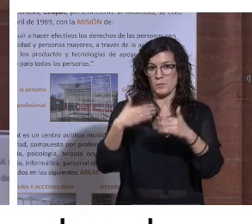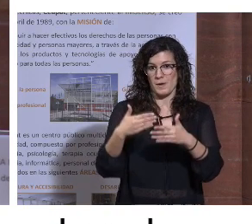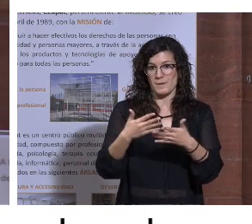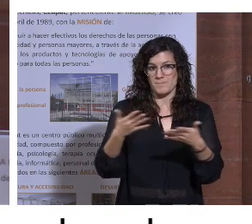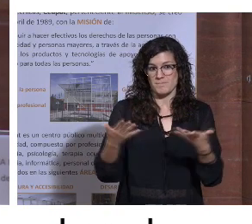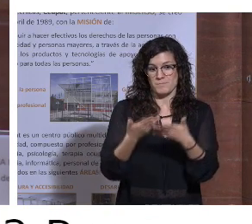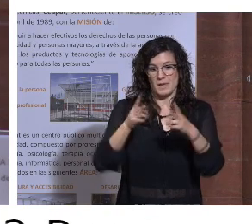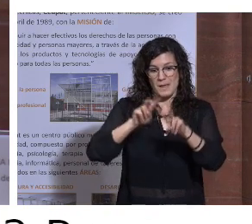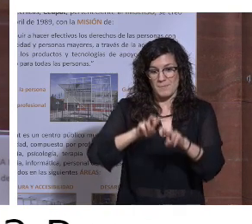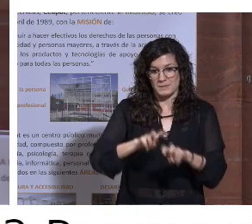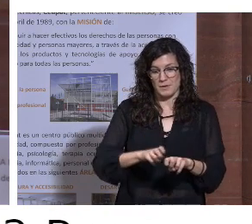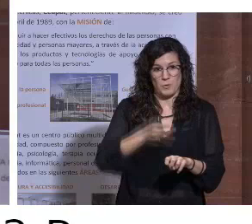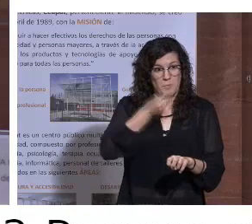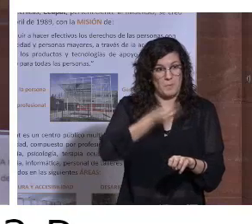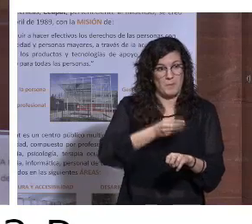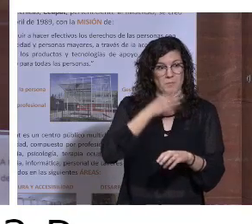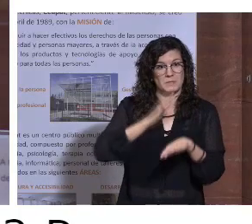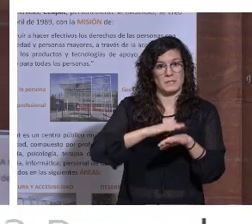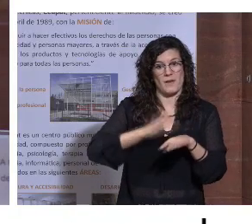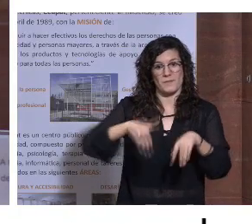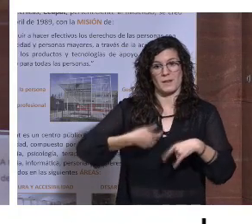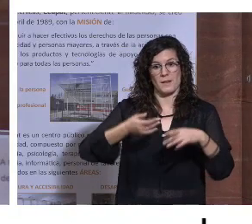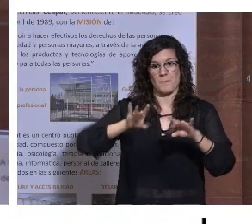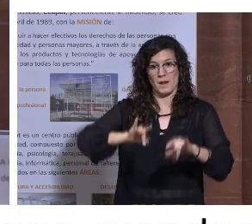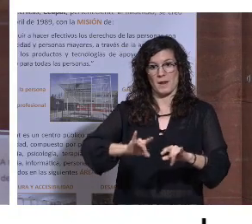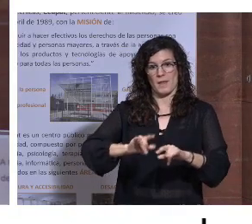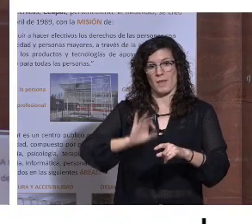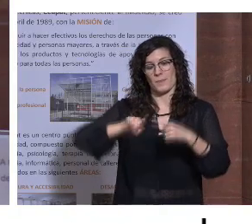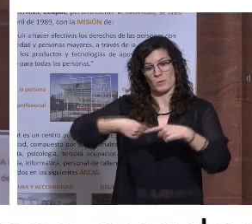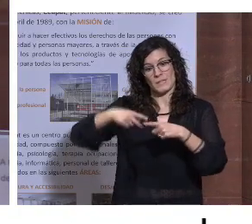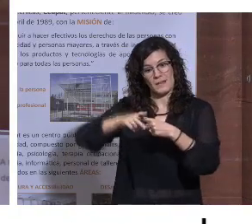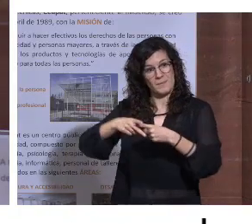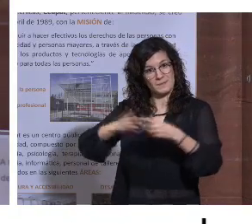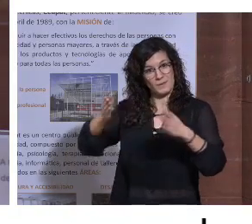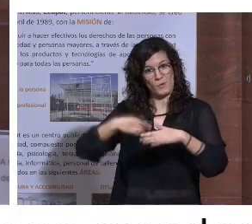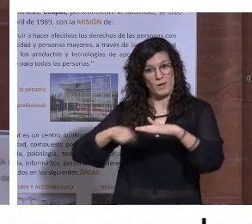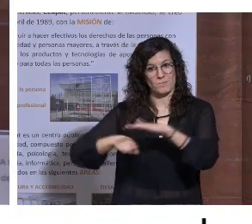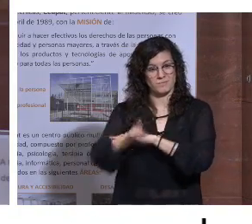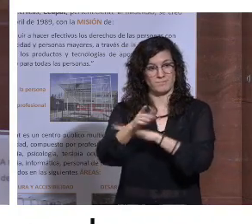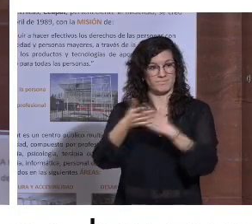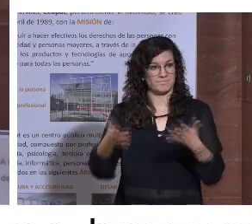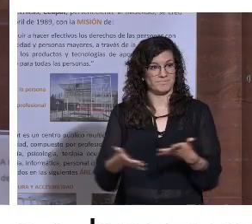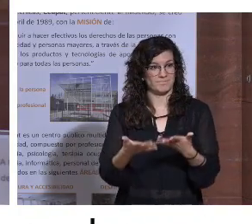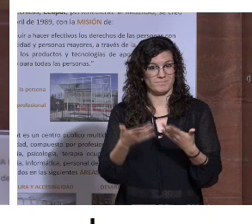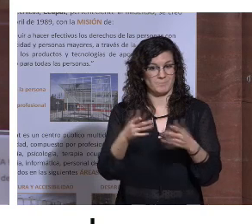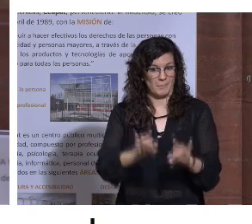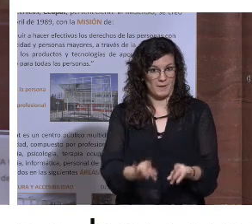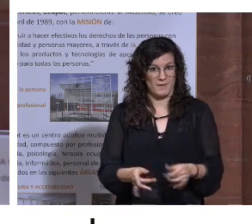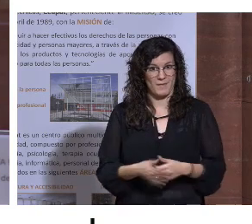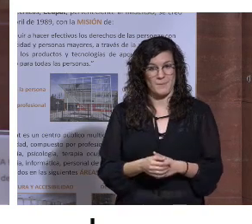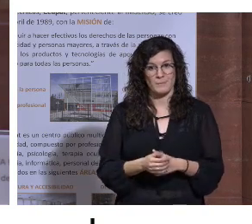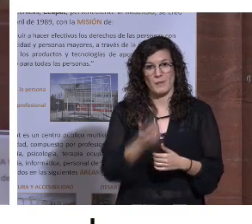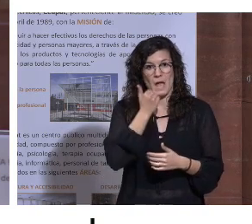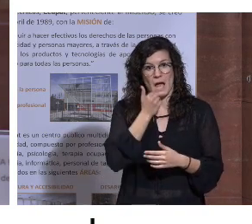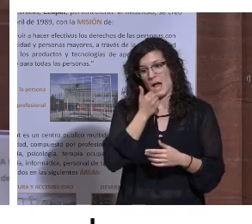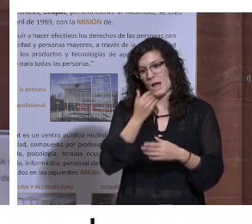bueno, pues las investigaciones pueden estar muy bien, pero si, como explicaba Carmen, después no hay una herramienta, pues, o algo, ¿no?, que sea en el que le des